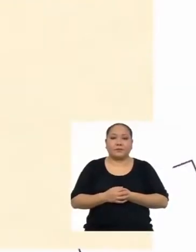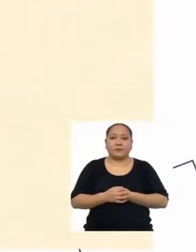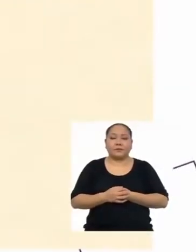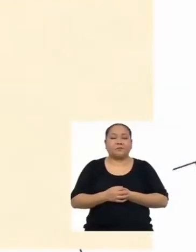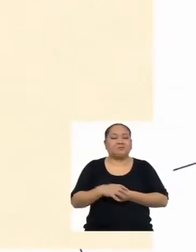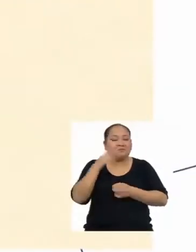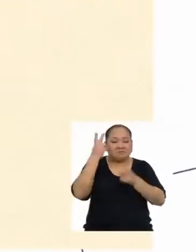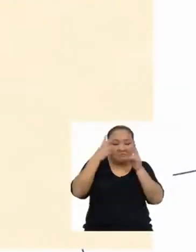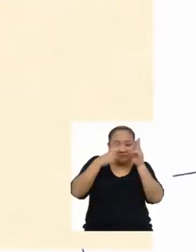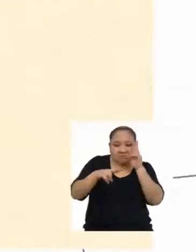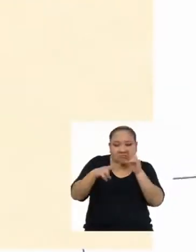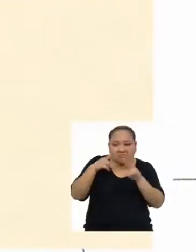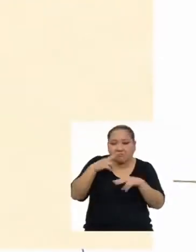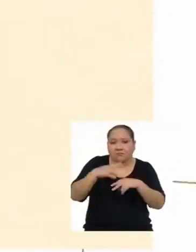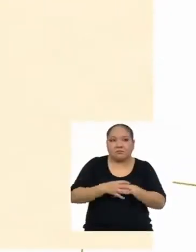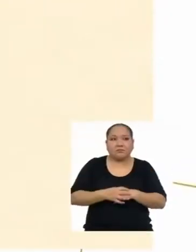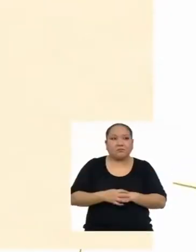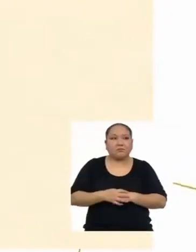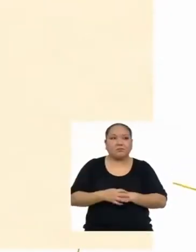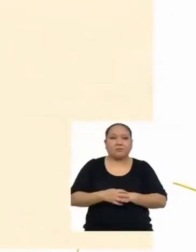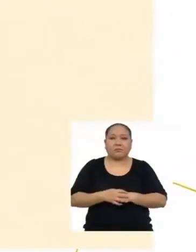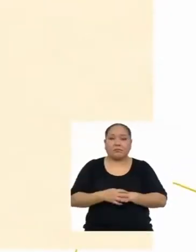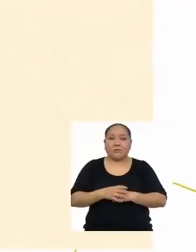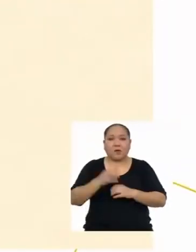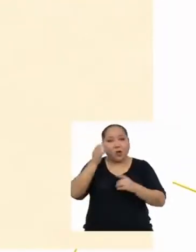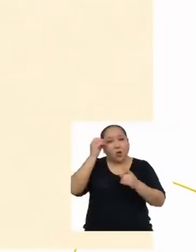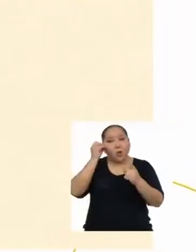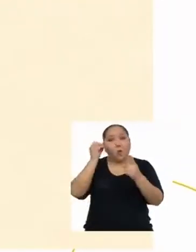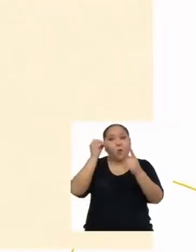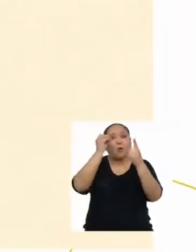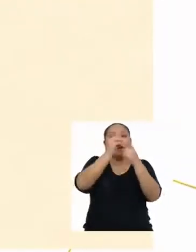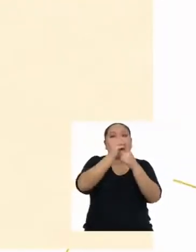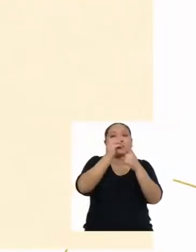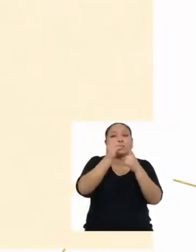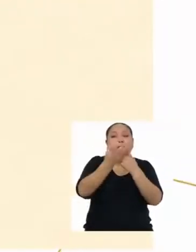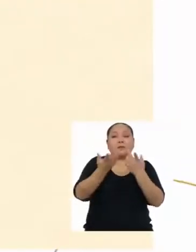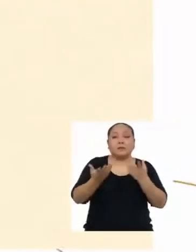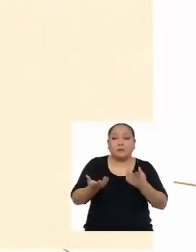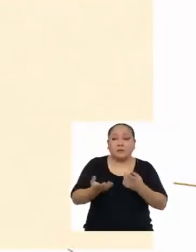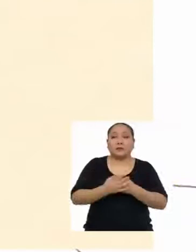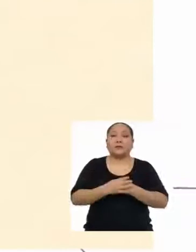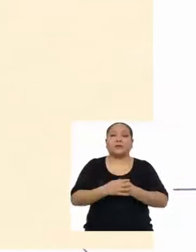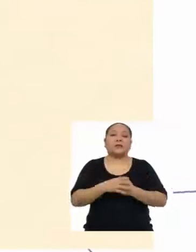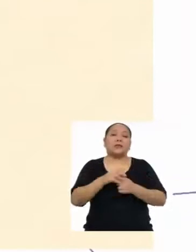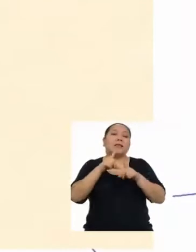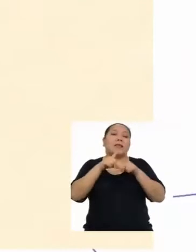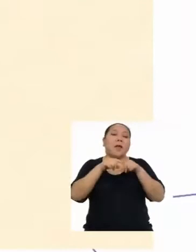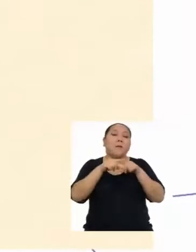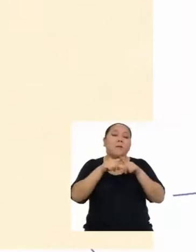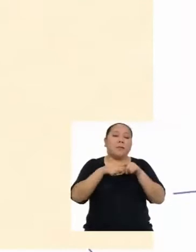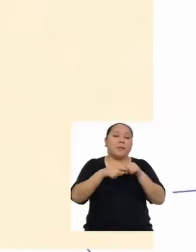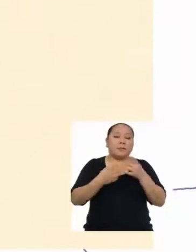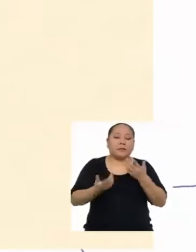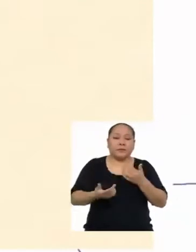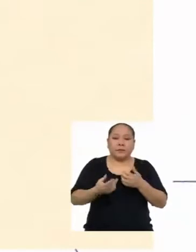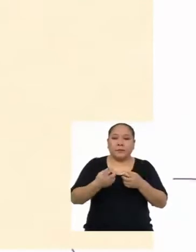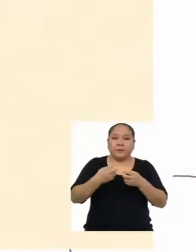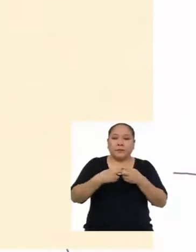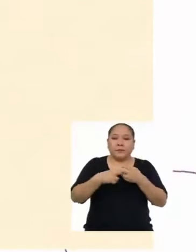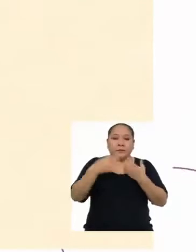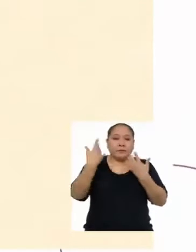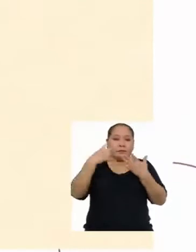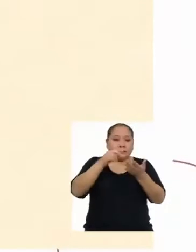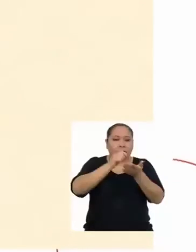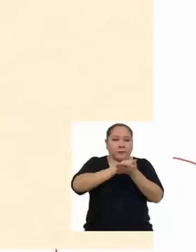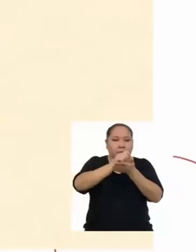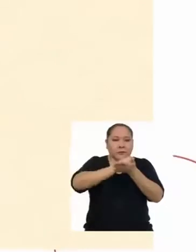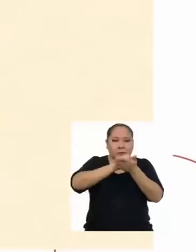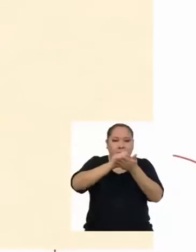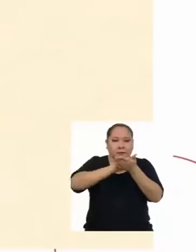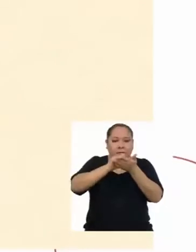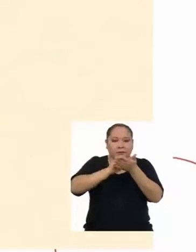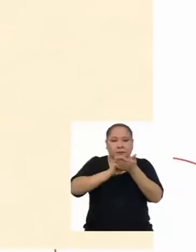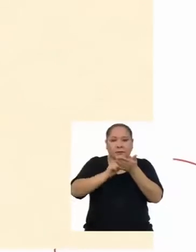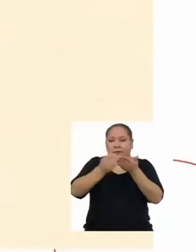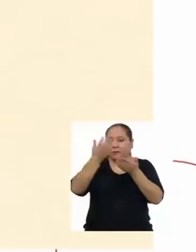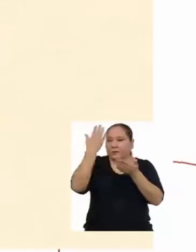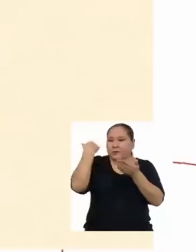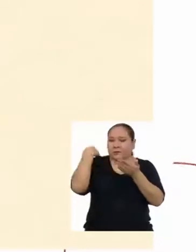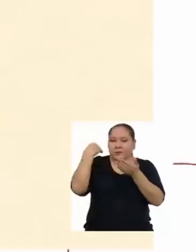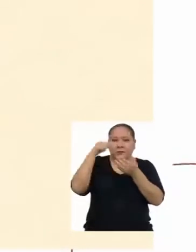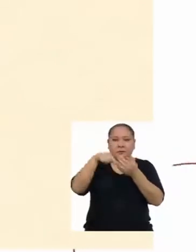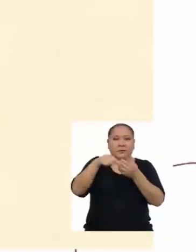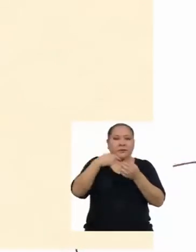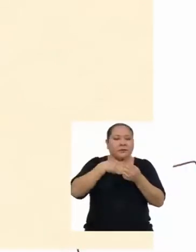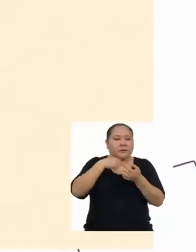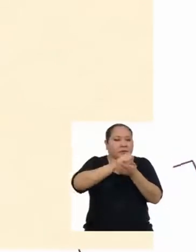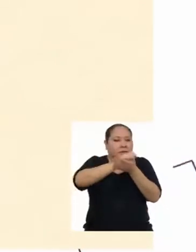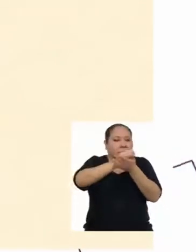Veamos. En cuanto al propósito, de acuerdo a la situación que hemos venido trabajando desde la semana pasada, yo escribiré una